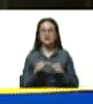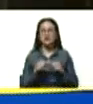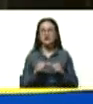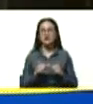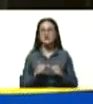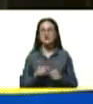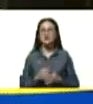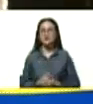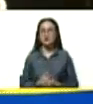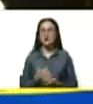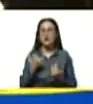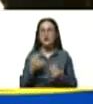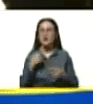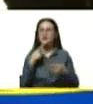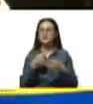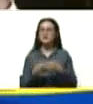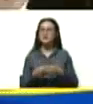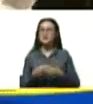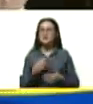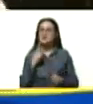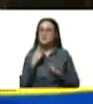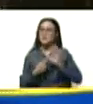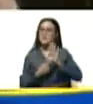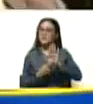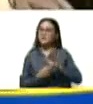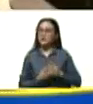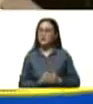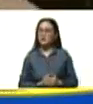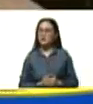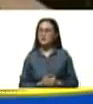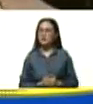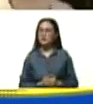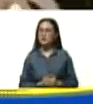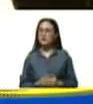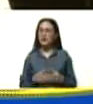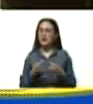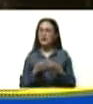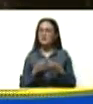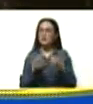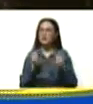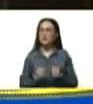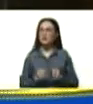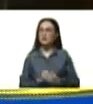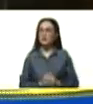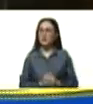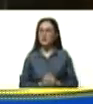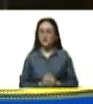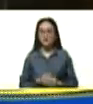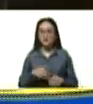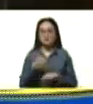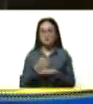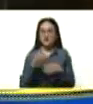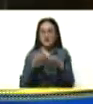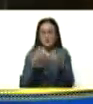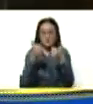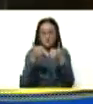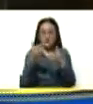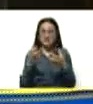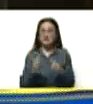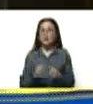dando la palabra y estaba presentando precisamente al equipo de seguridad, al super equipo de seguridad que